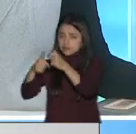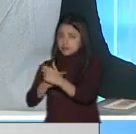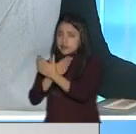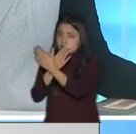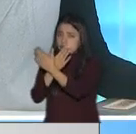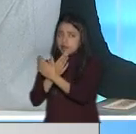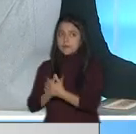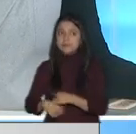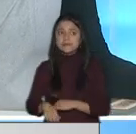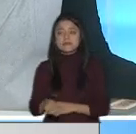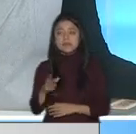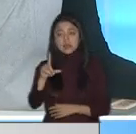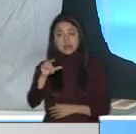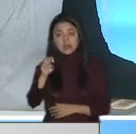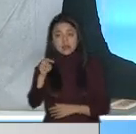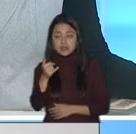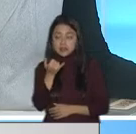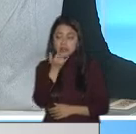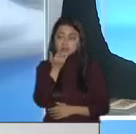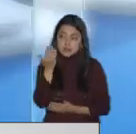Lina María Sandoval, ¿qué está pasando?